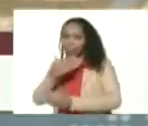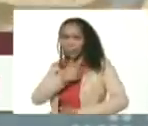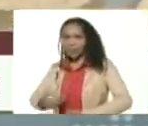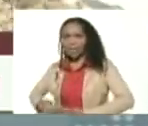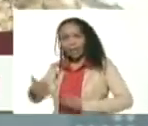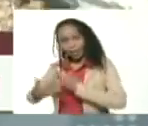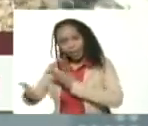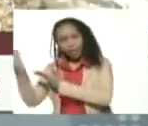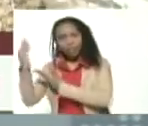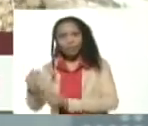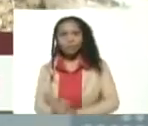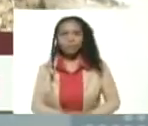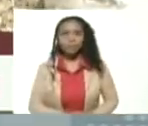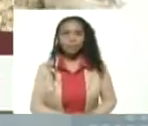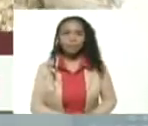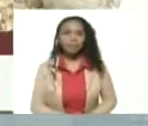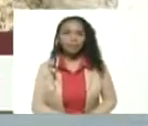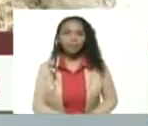Adelante.